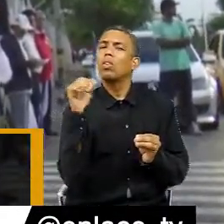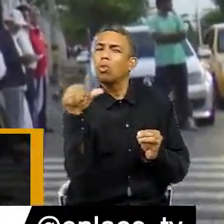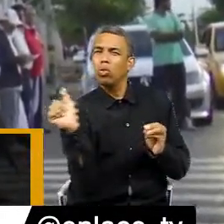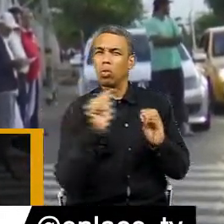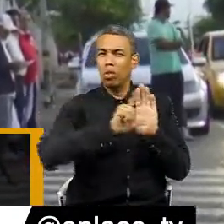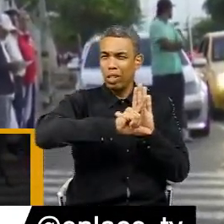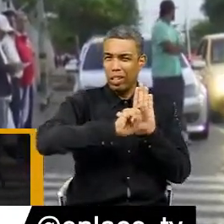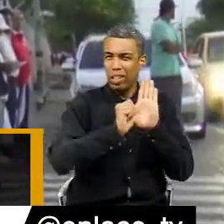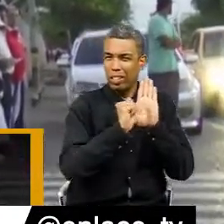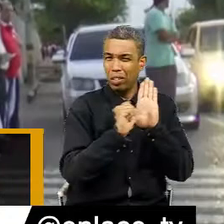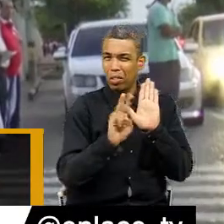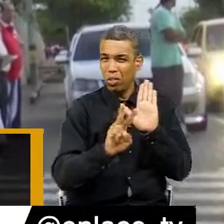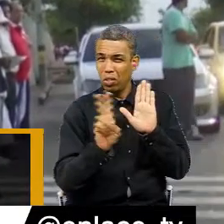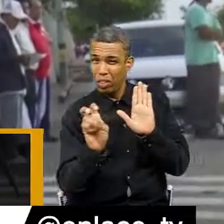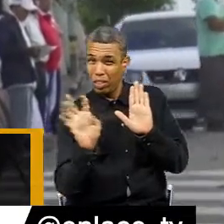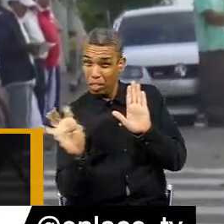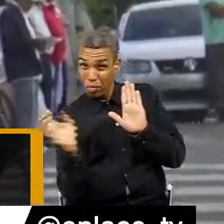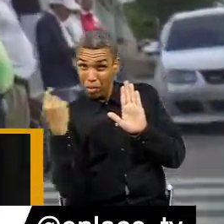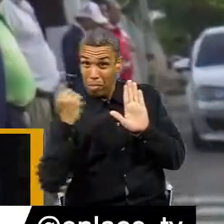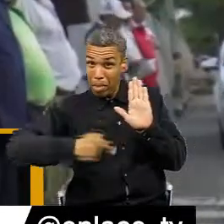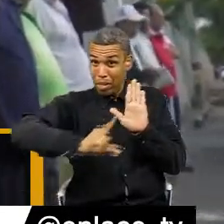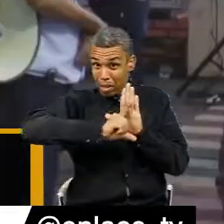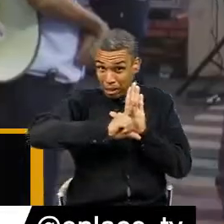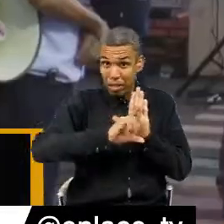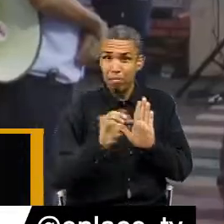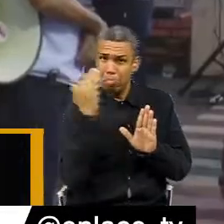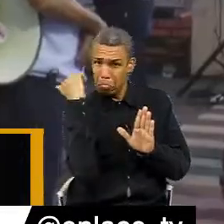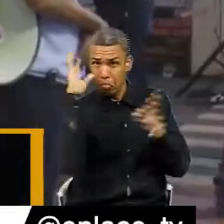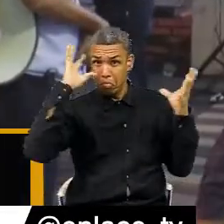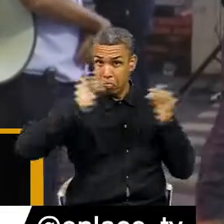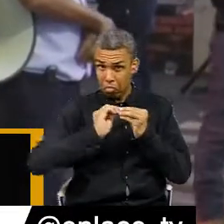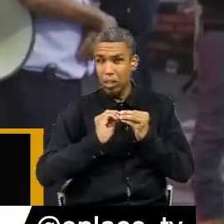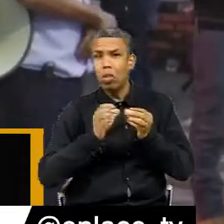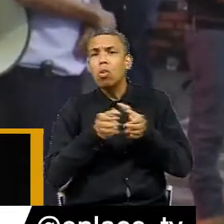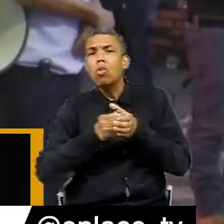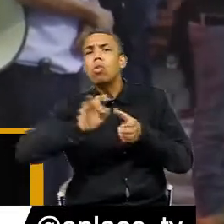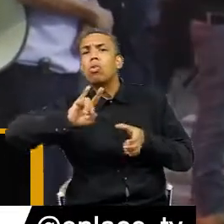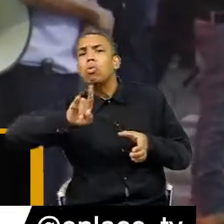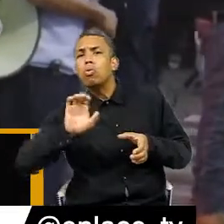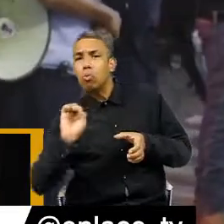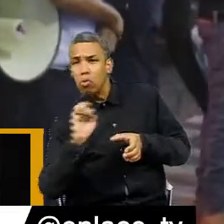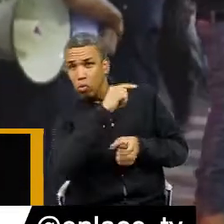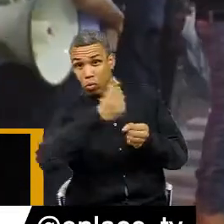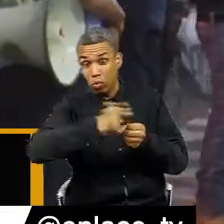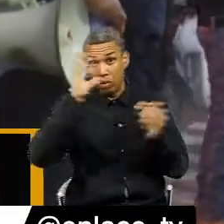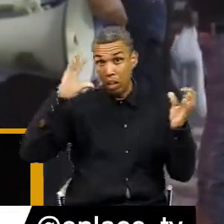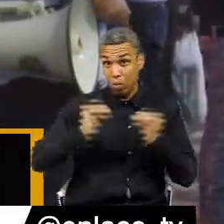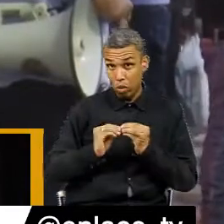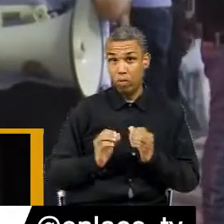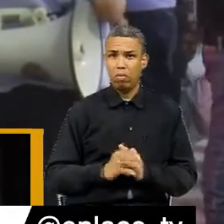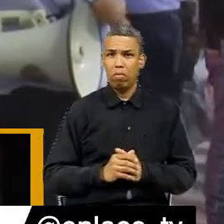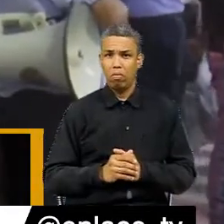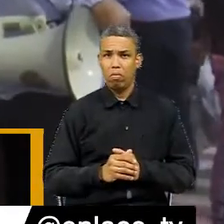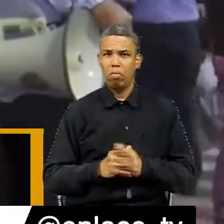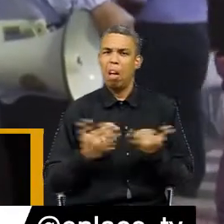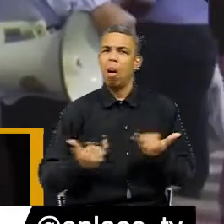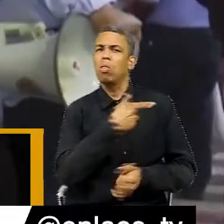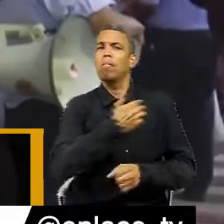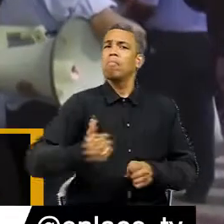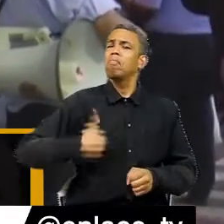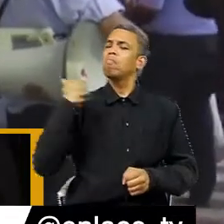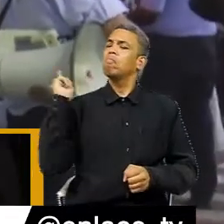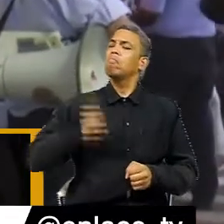se logró concluir pues dos importantes ítems. El primero, que la administración de